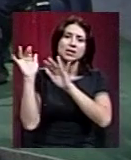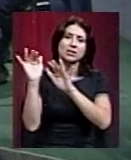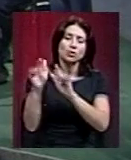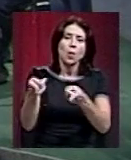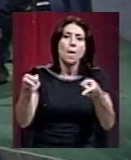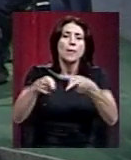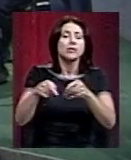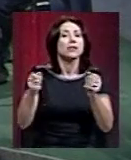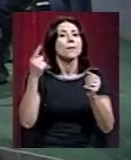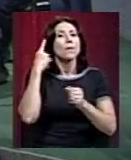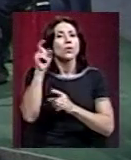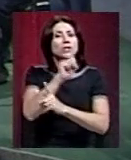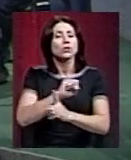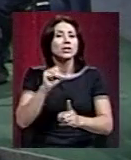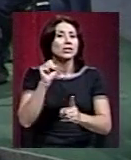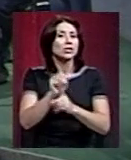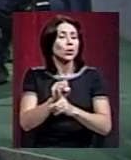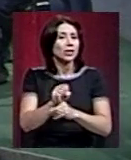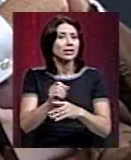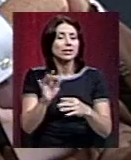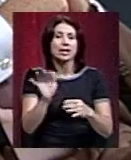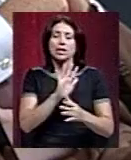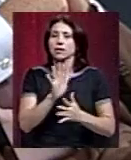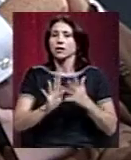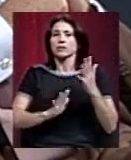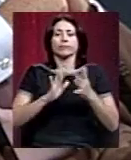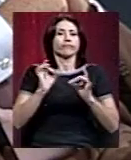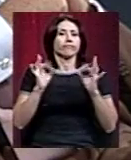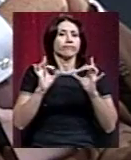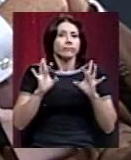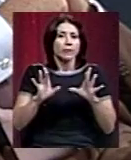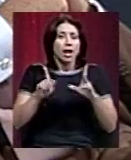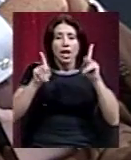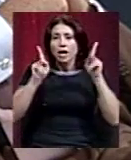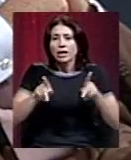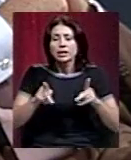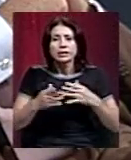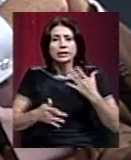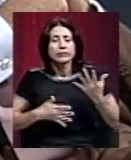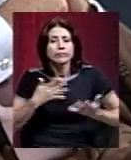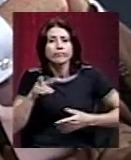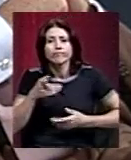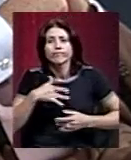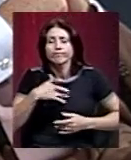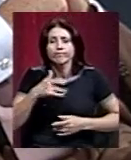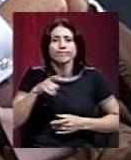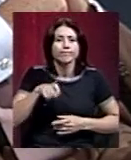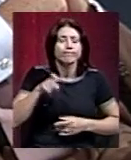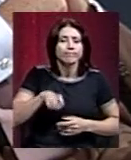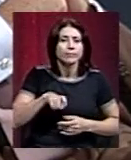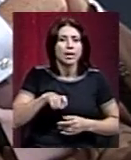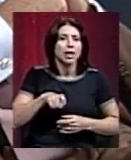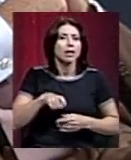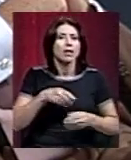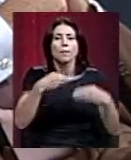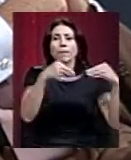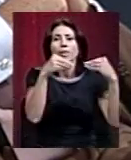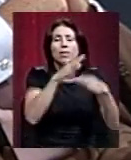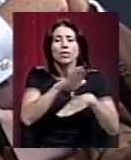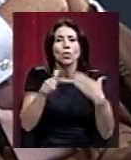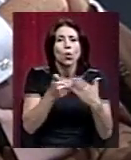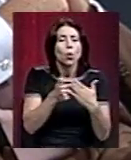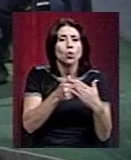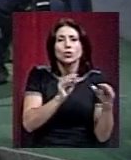la desesperación. La gente vende lo que sea, se traslada como sea, con la esperanza de